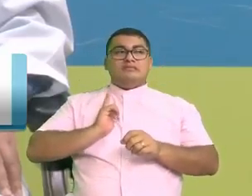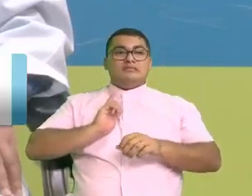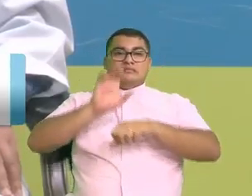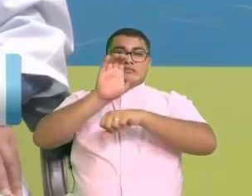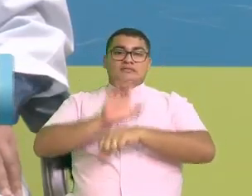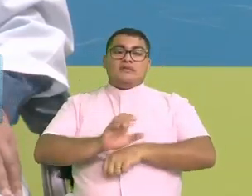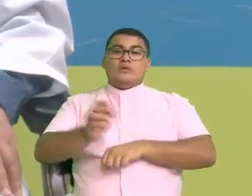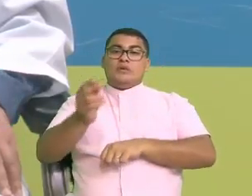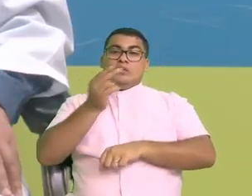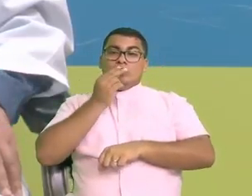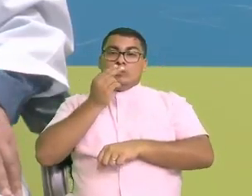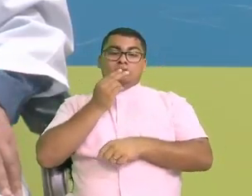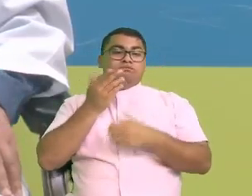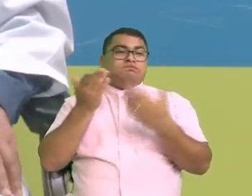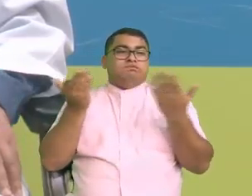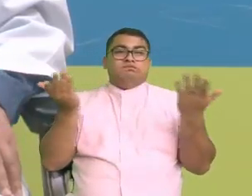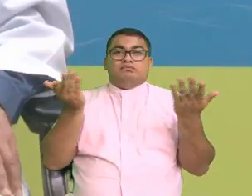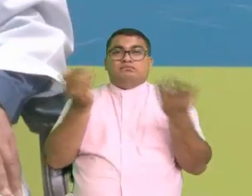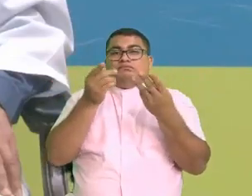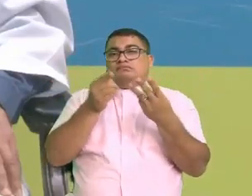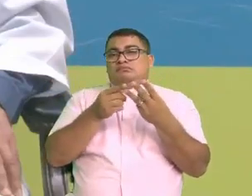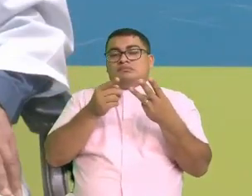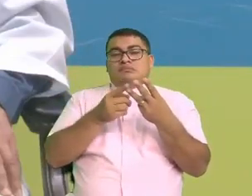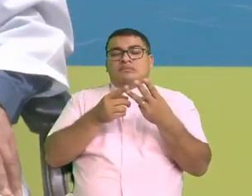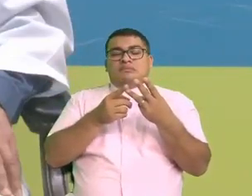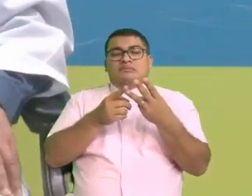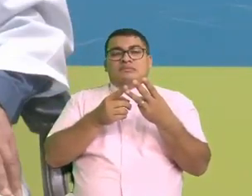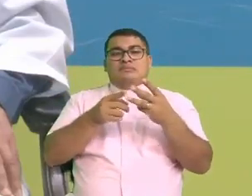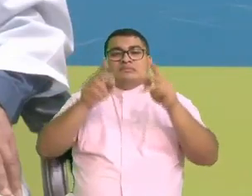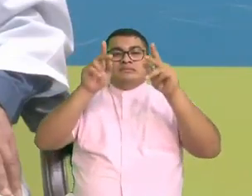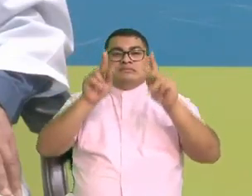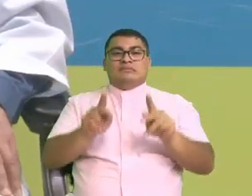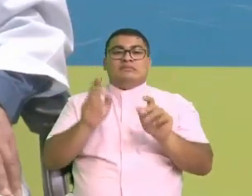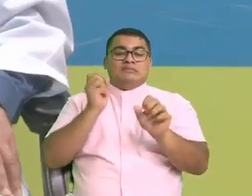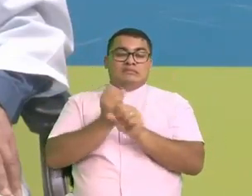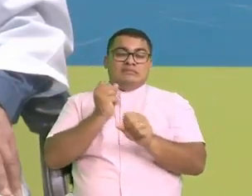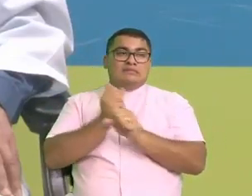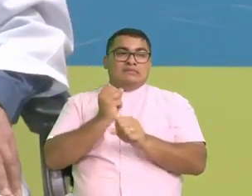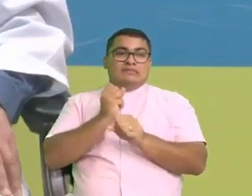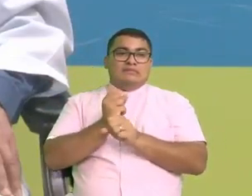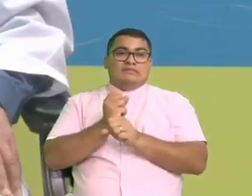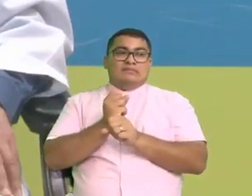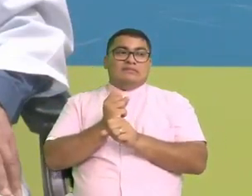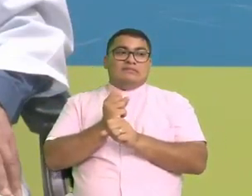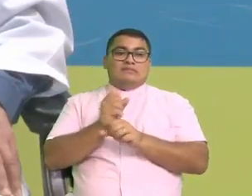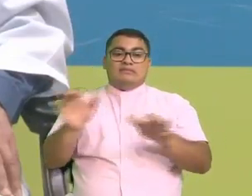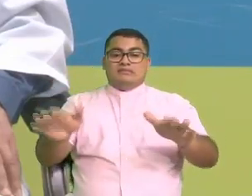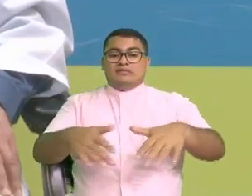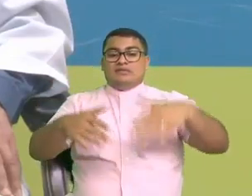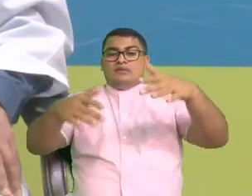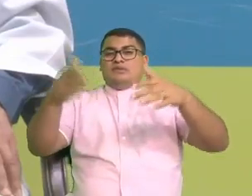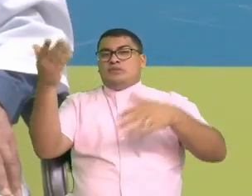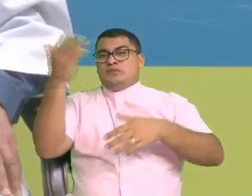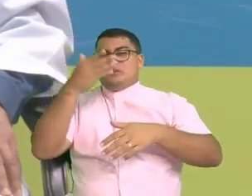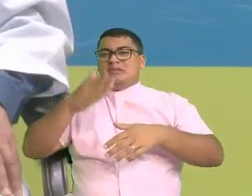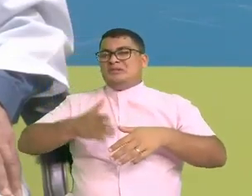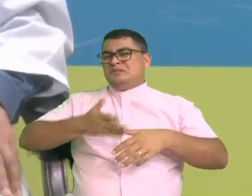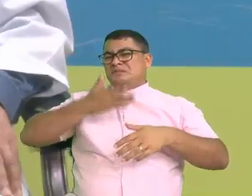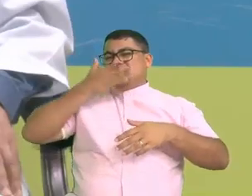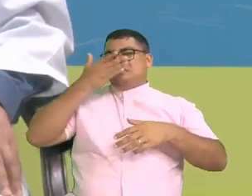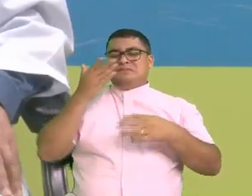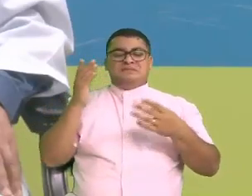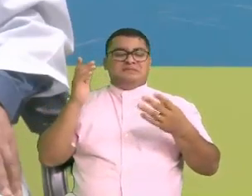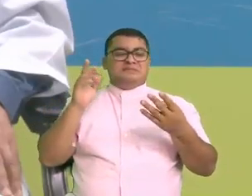fumar, si es una persona que trabaja en un ambiente contaminado, pues